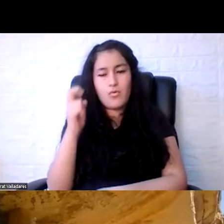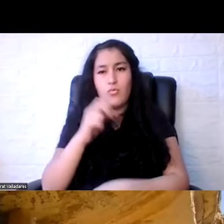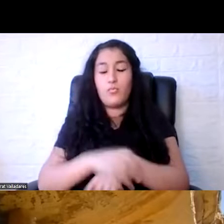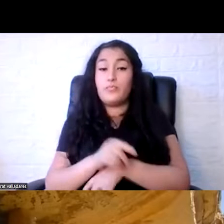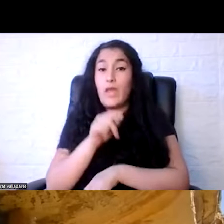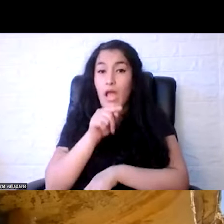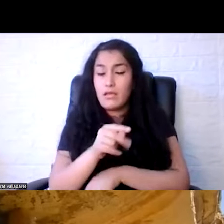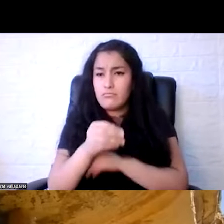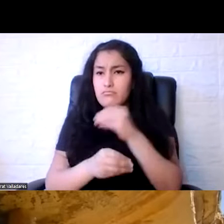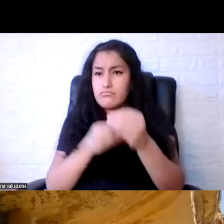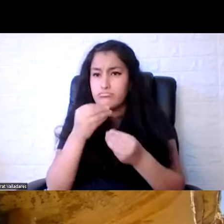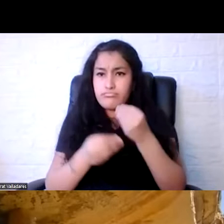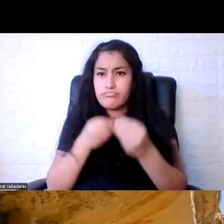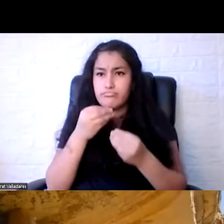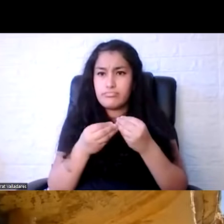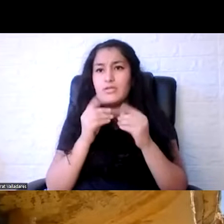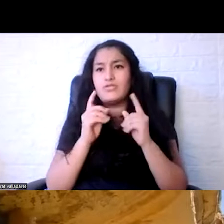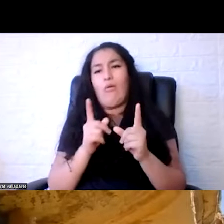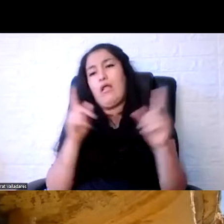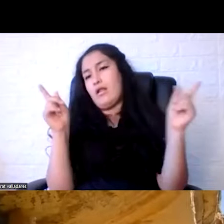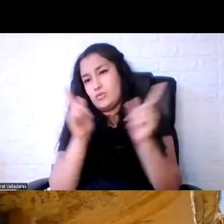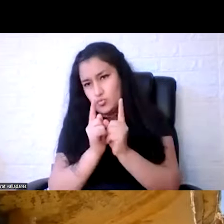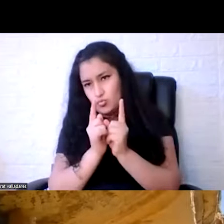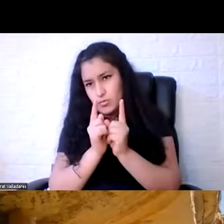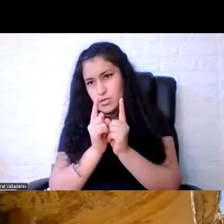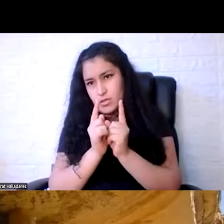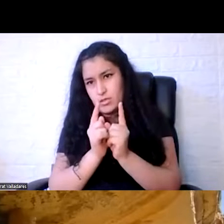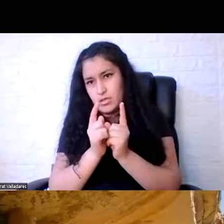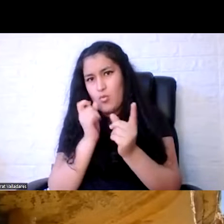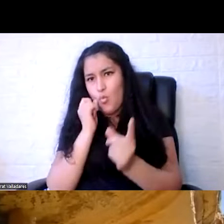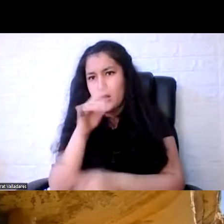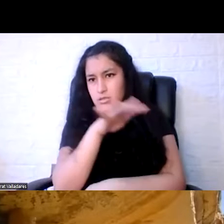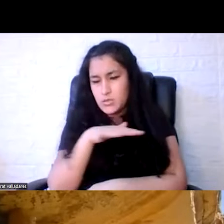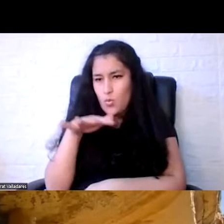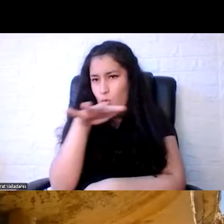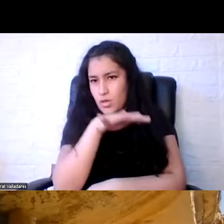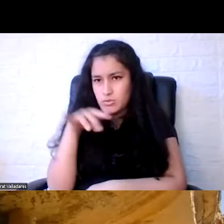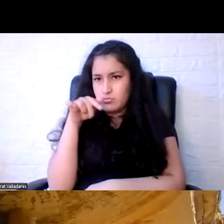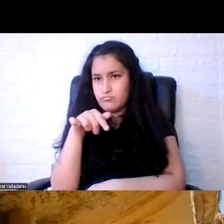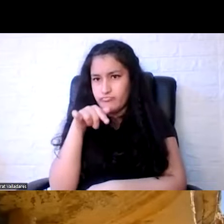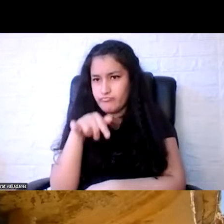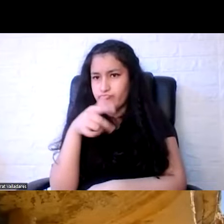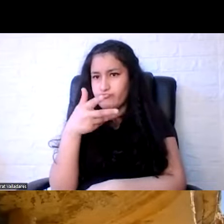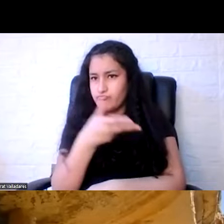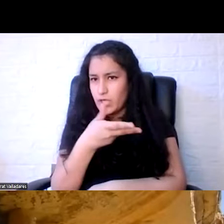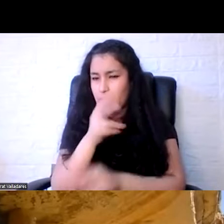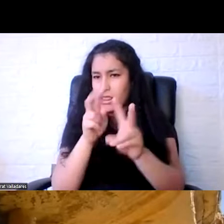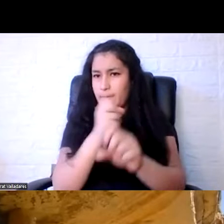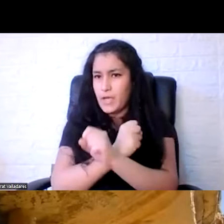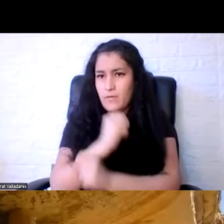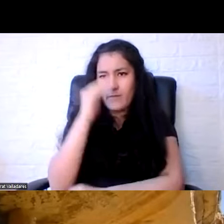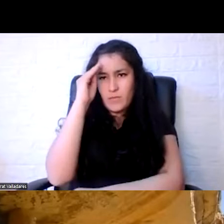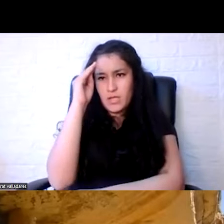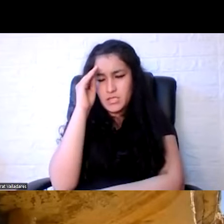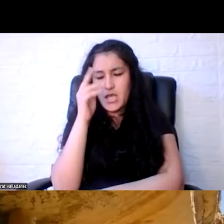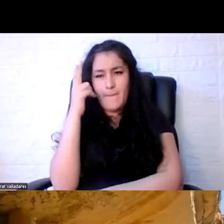en este quehacer, les voy a hablar brevemente del contexto de la policía en el